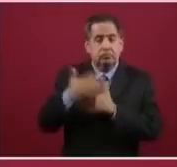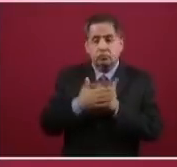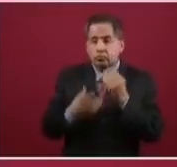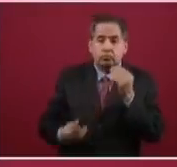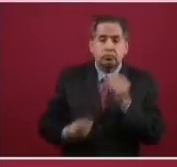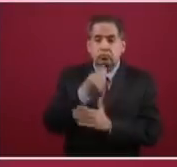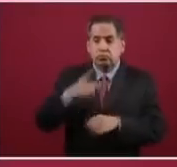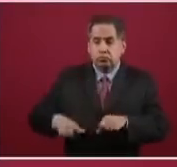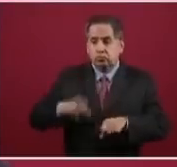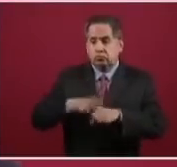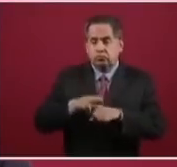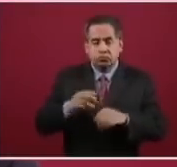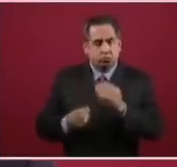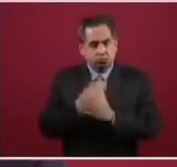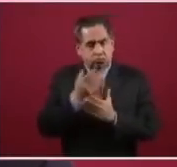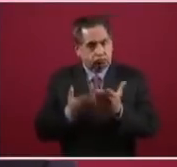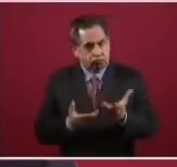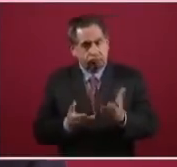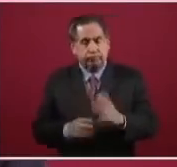gobernador entrante